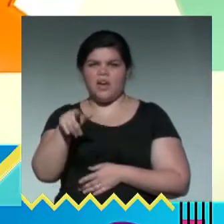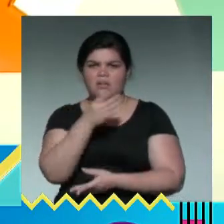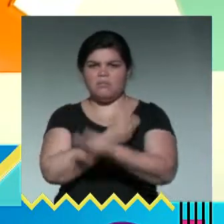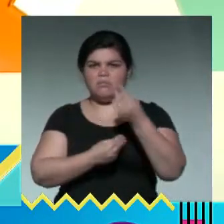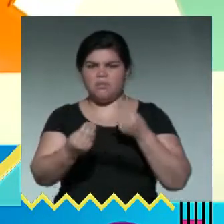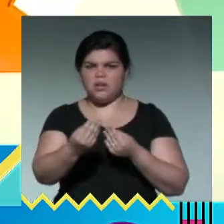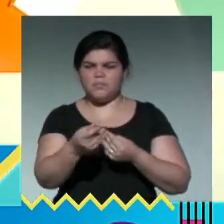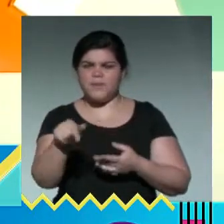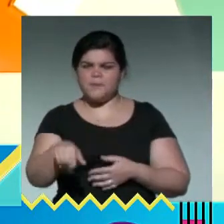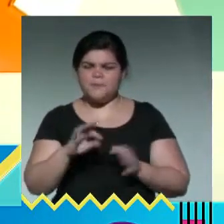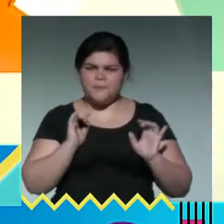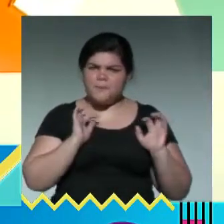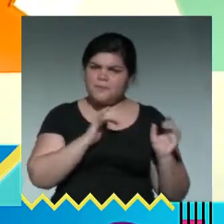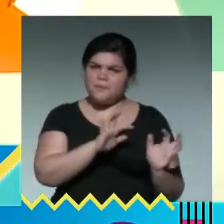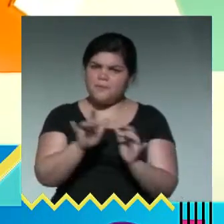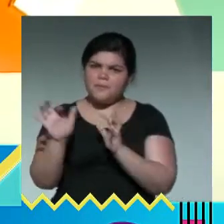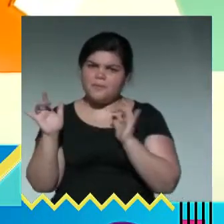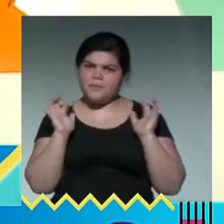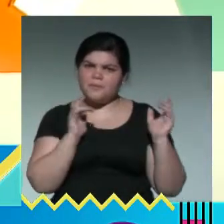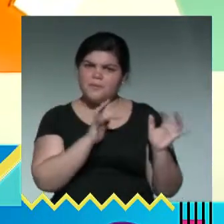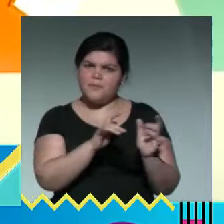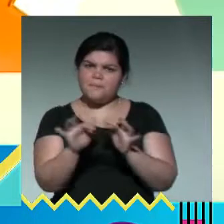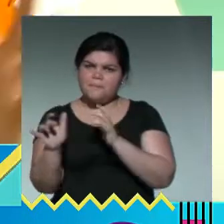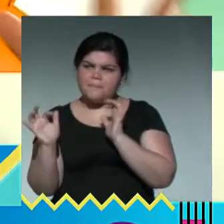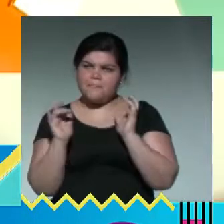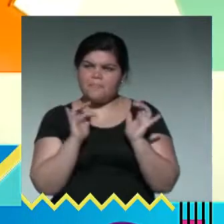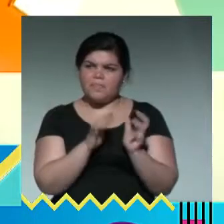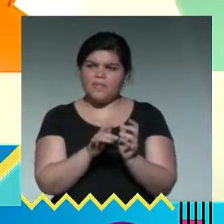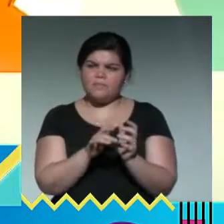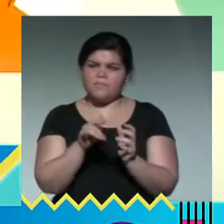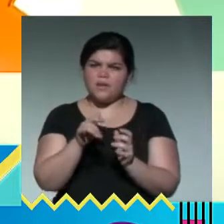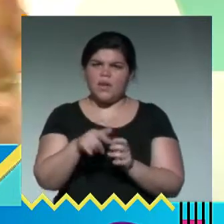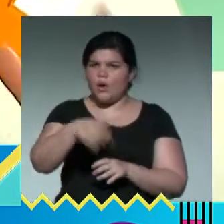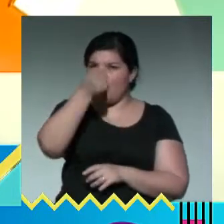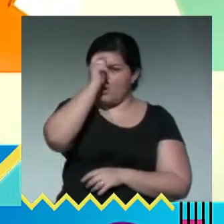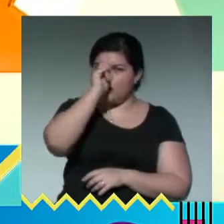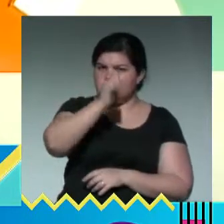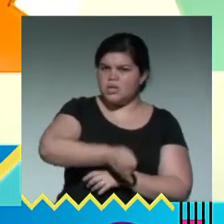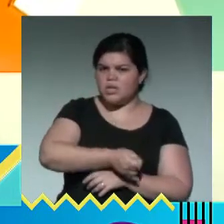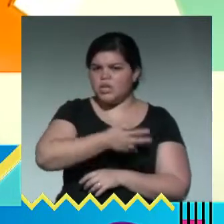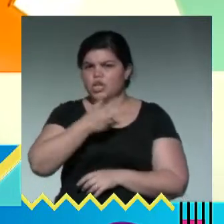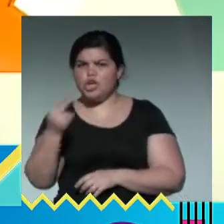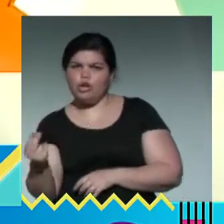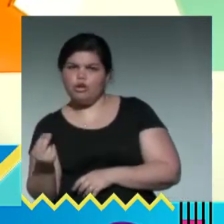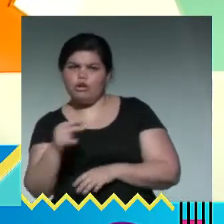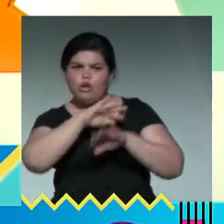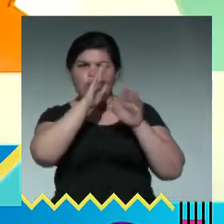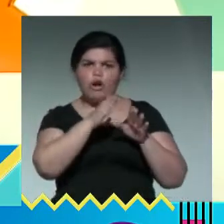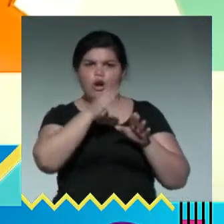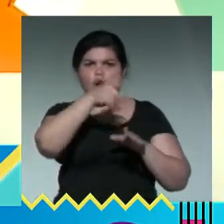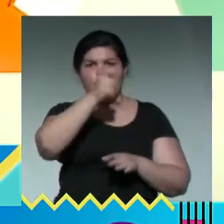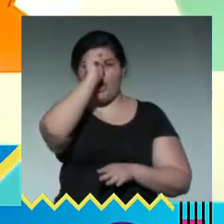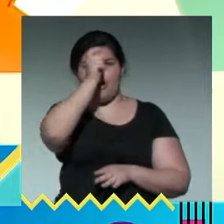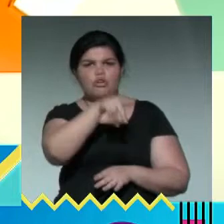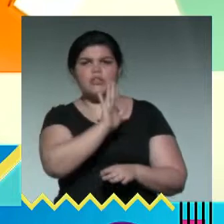vez en revisión toda esta cuestión de si Colón sí, Colón no, qué significa, qué representa. Yo